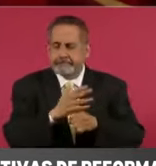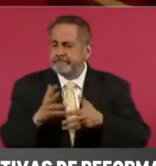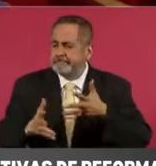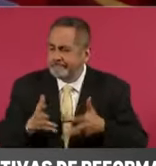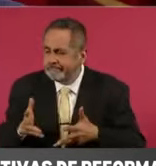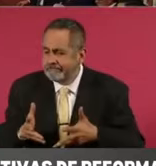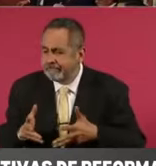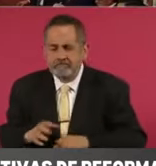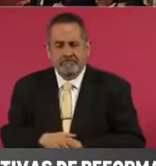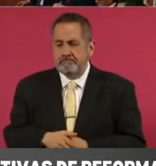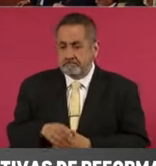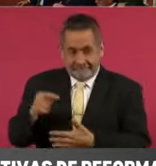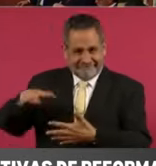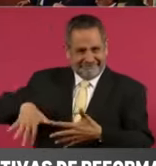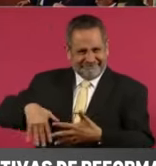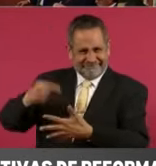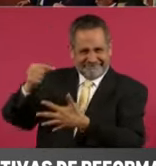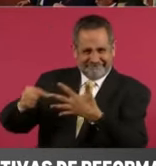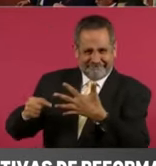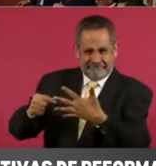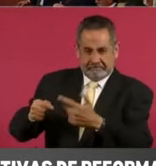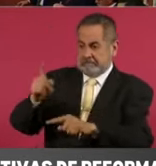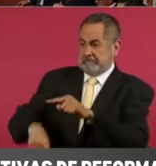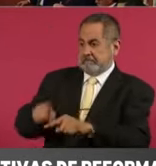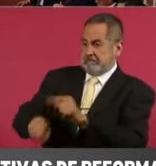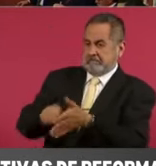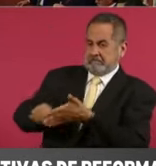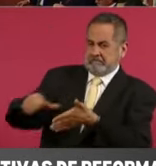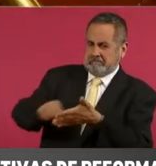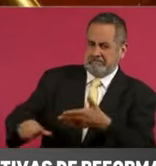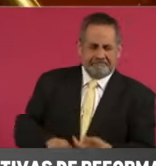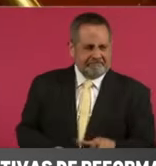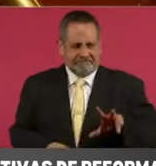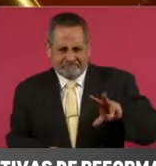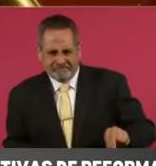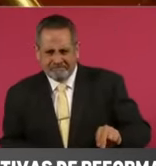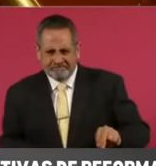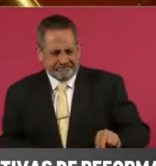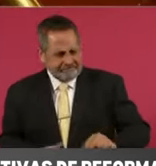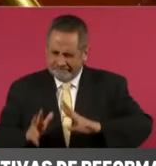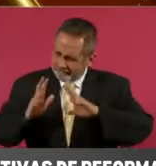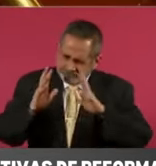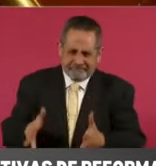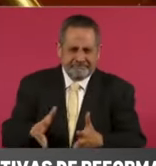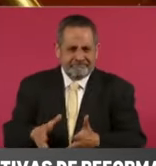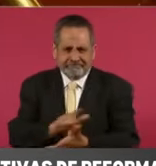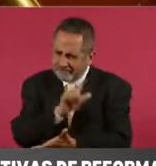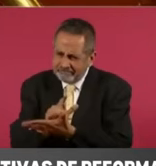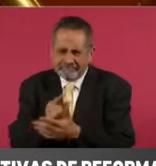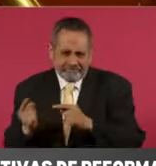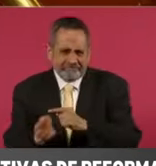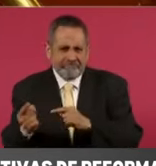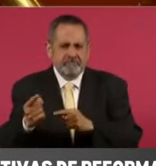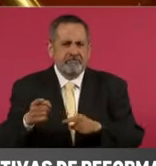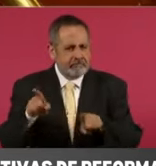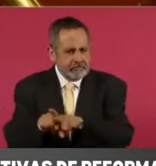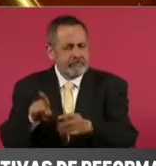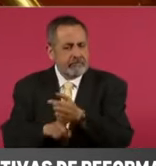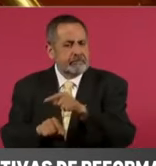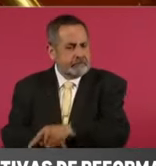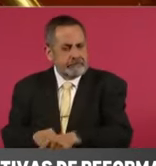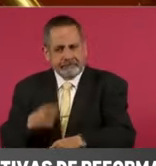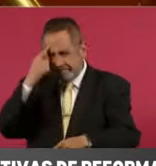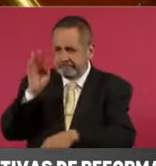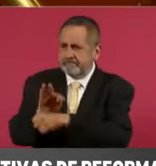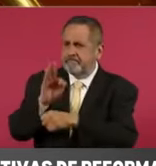el cancelar los beneficios que estamos estableciendo en bien del pueblo, y que con esa